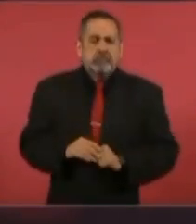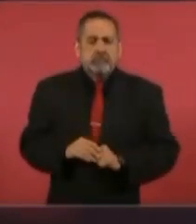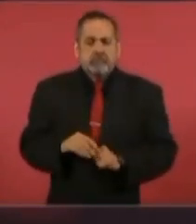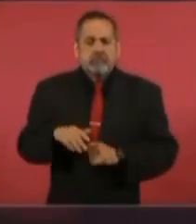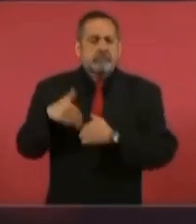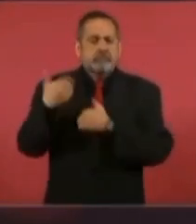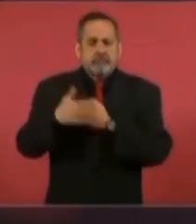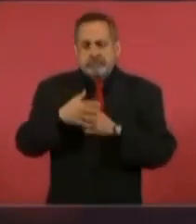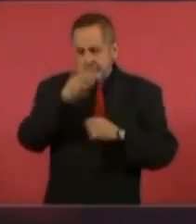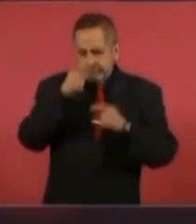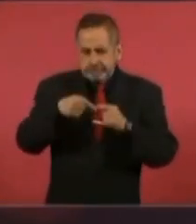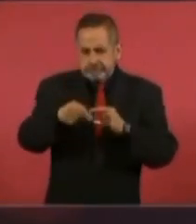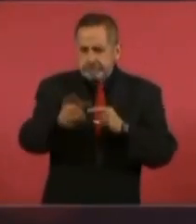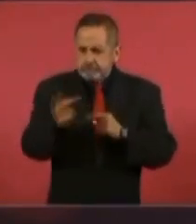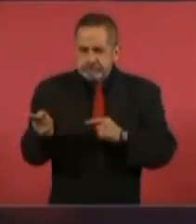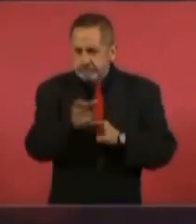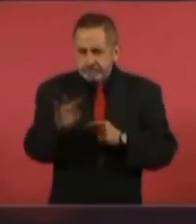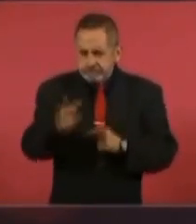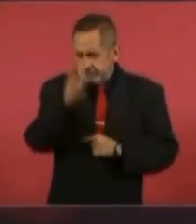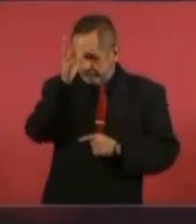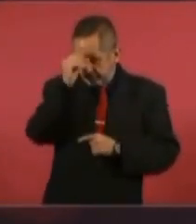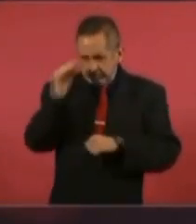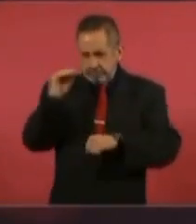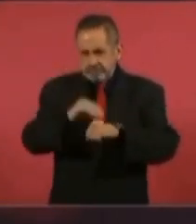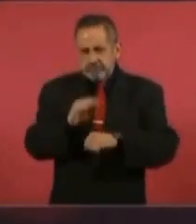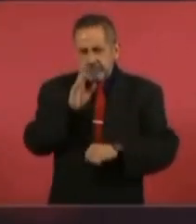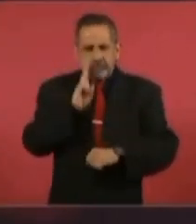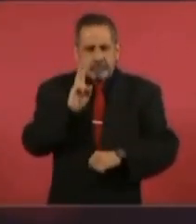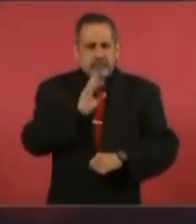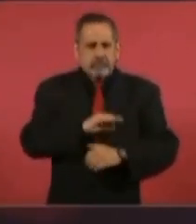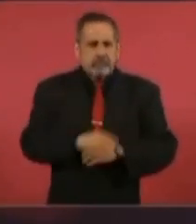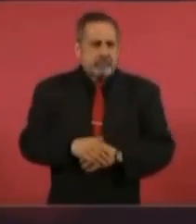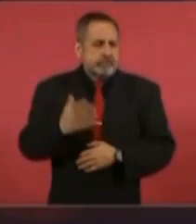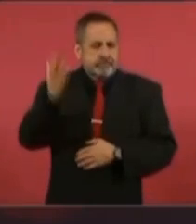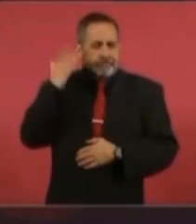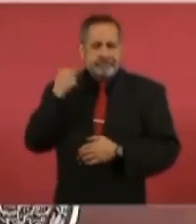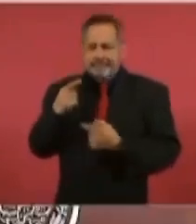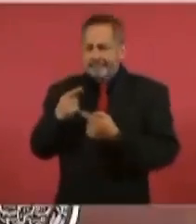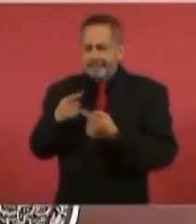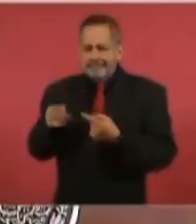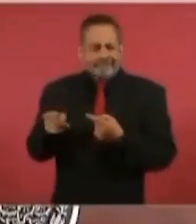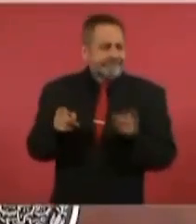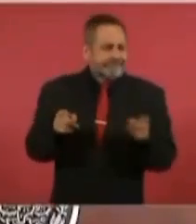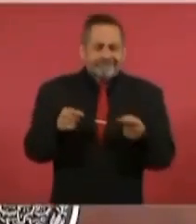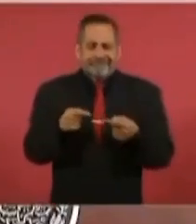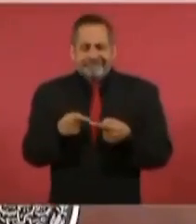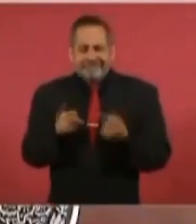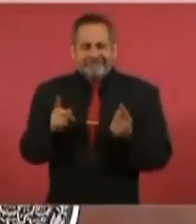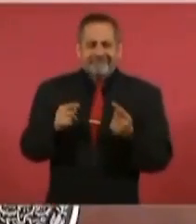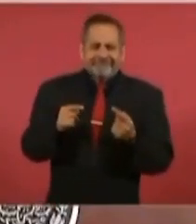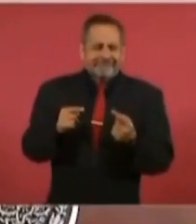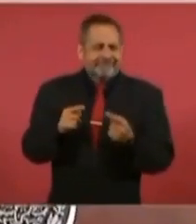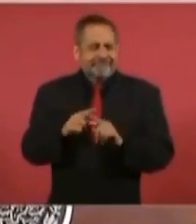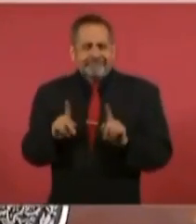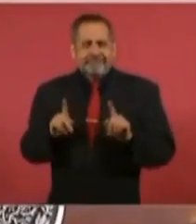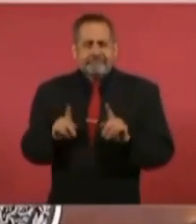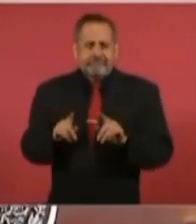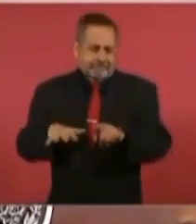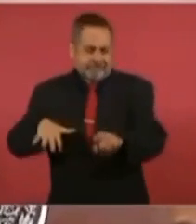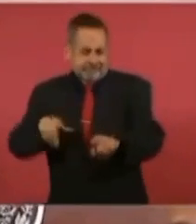poniéndose de acuerdo habían diferencias como tú lo señalas